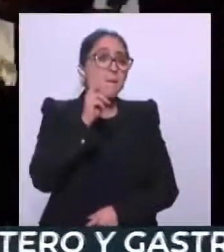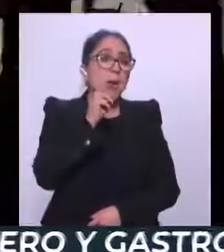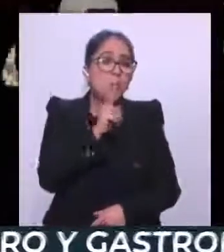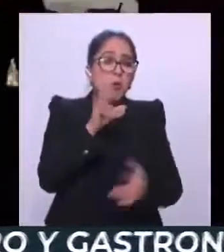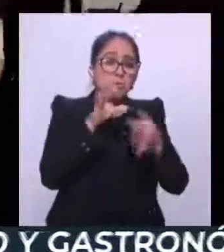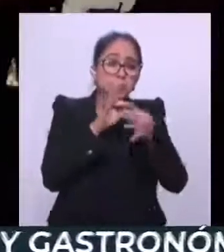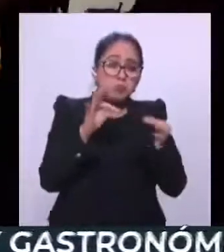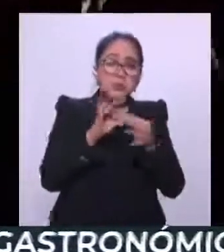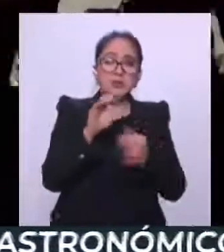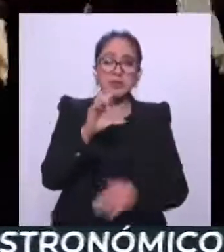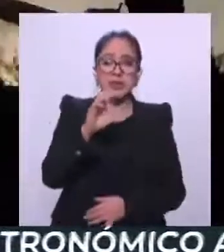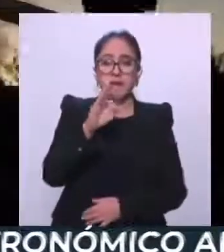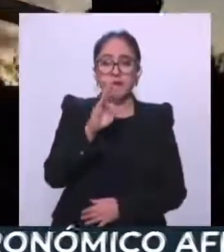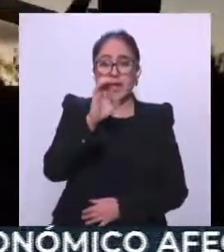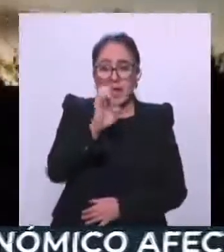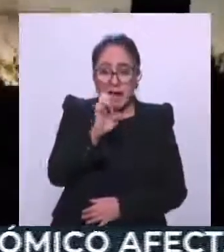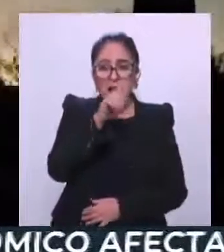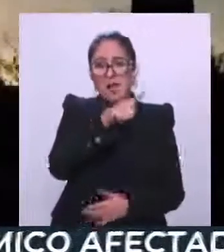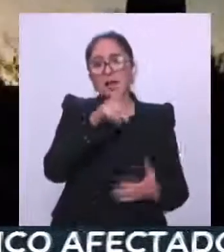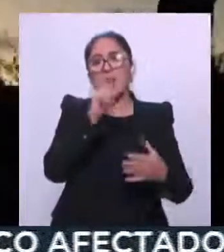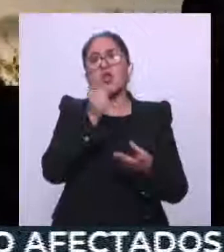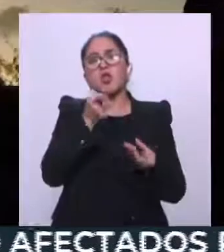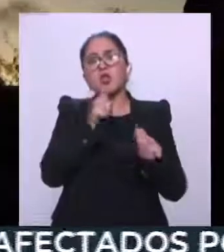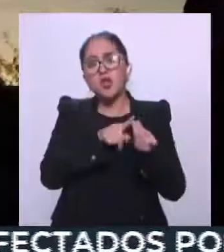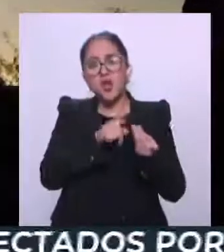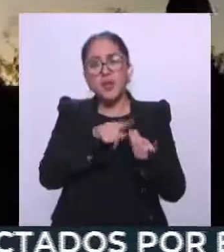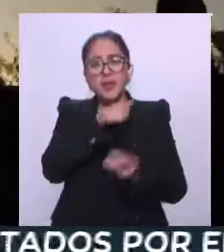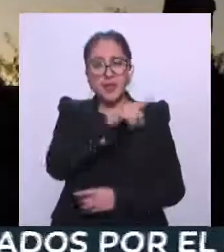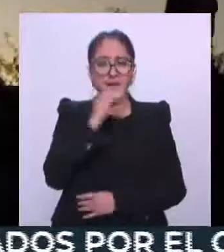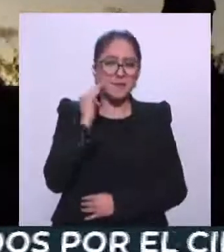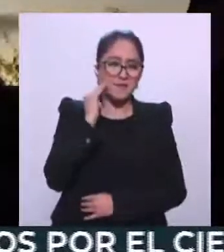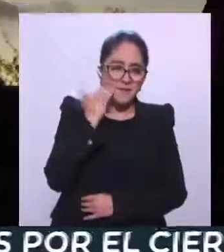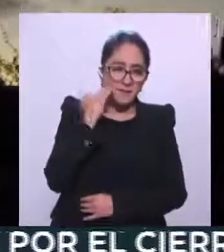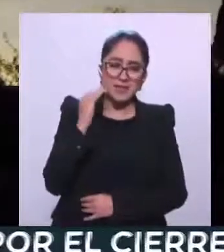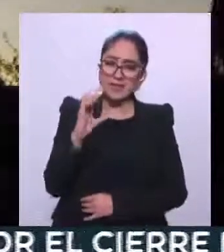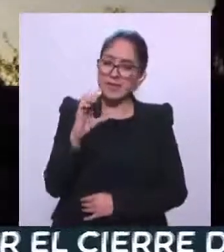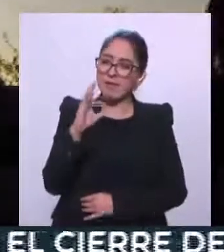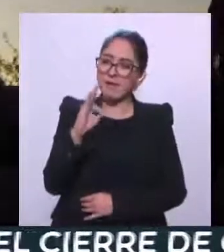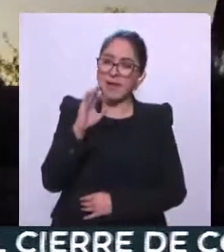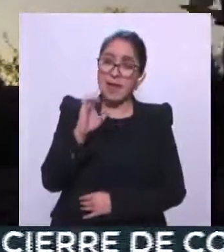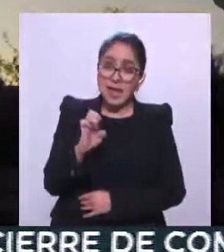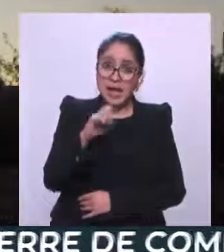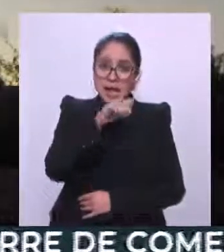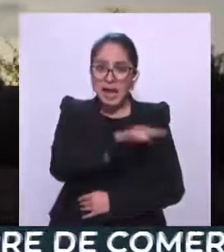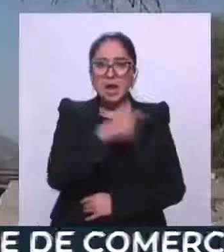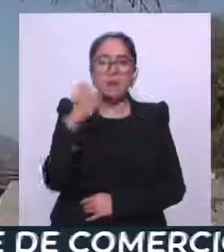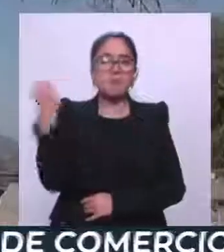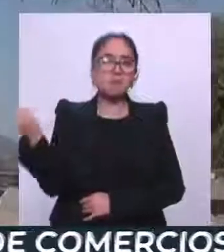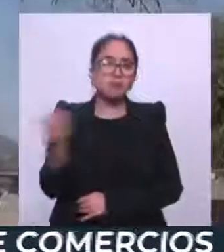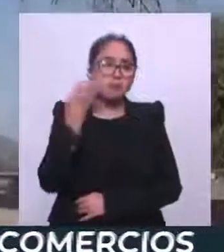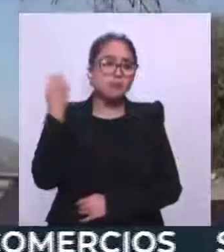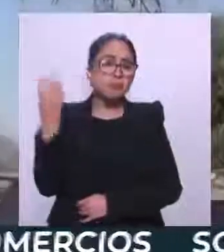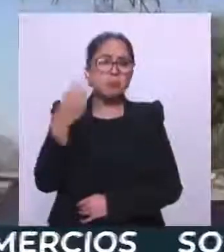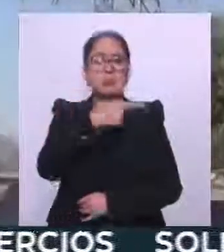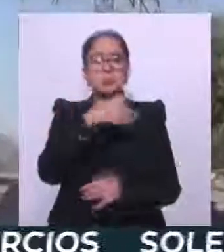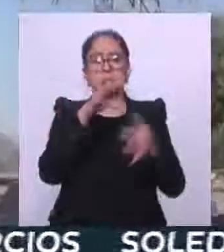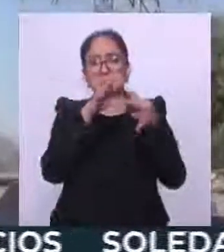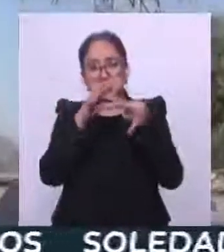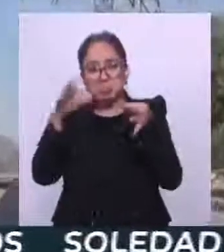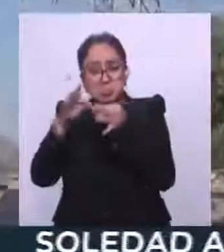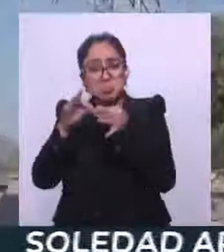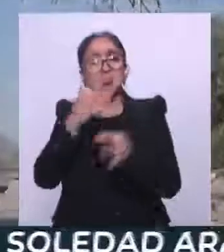Comisión Federal, que la pueden encontrar en el Facebook de Comisión Federal de Electricidad. Es muy buena la explicación